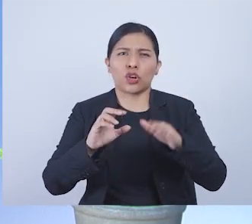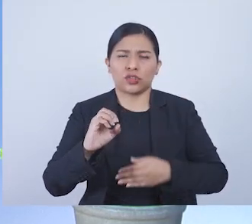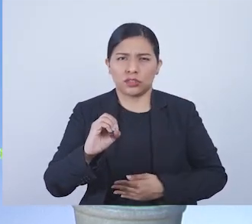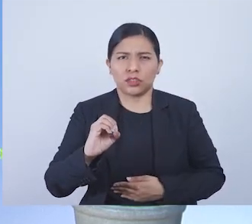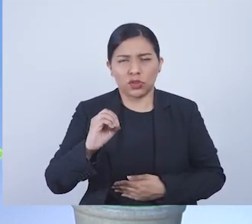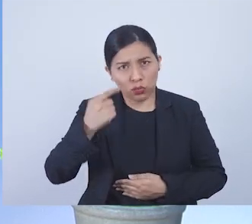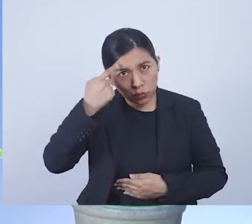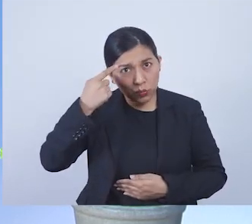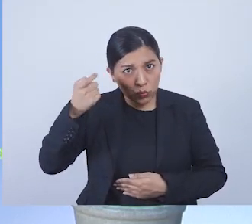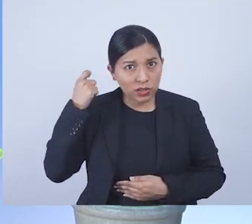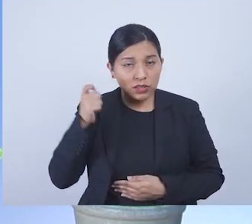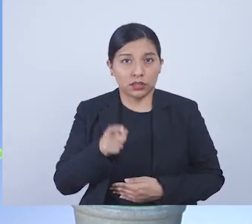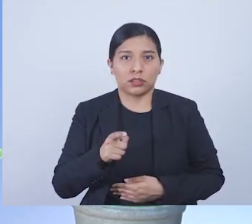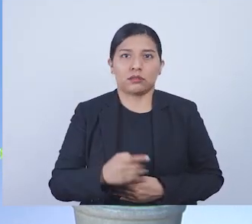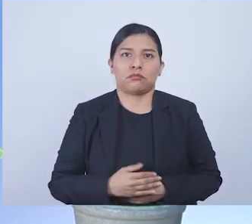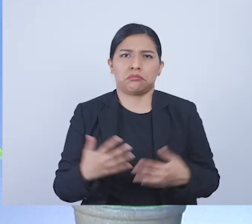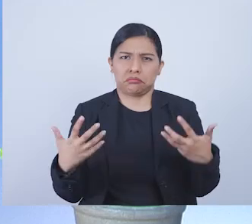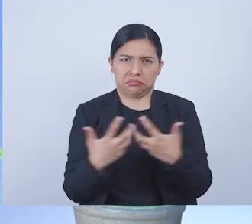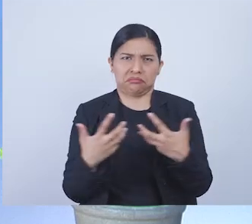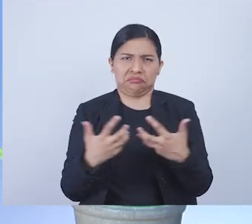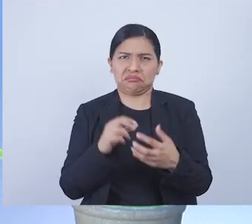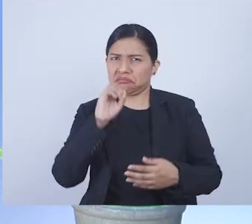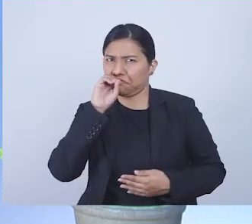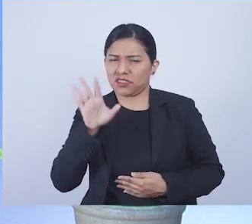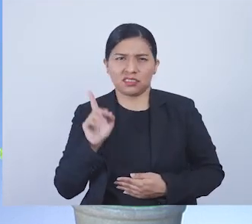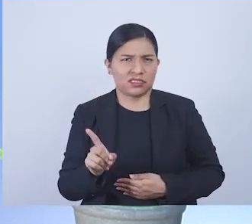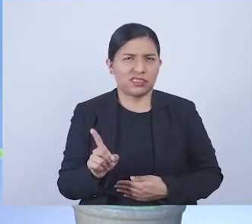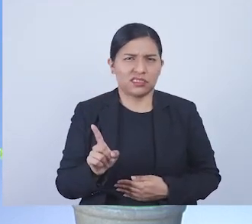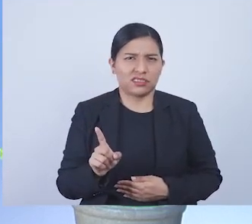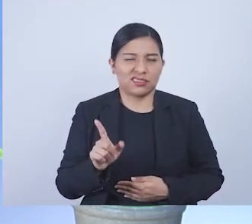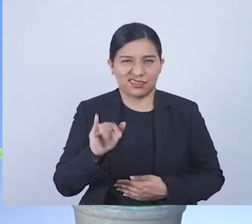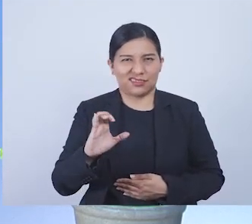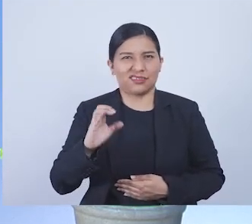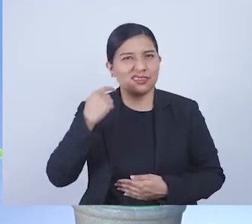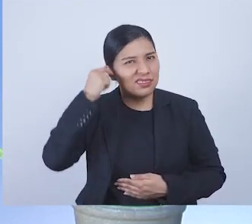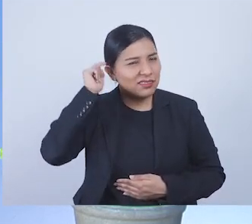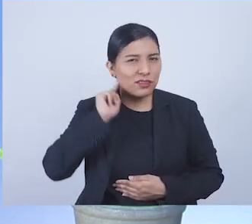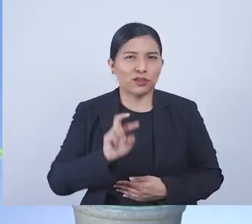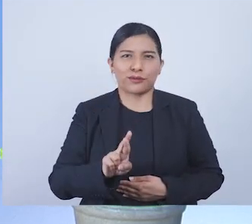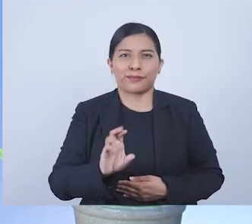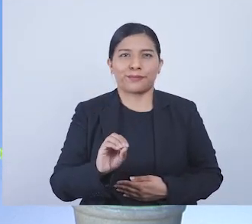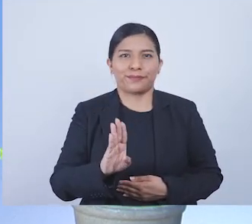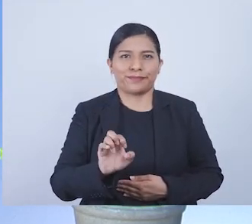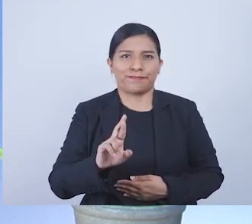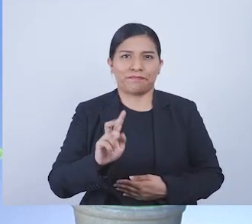lo dijo ya nuestro compañero licenciado Roberto